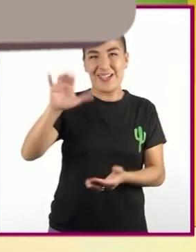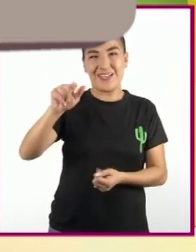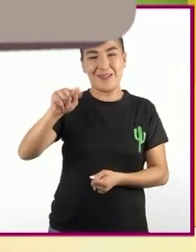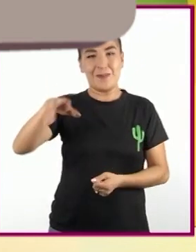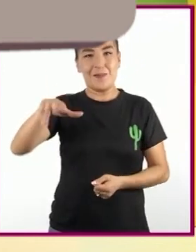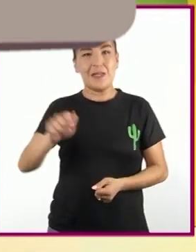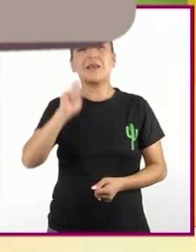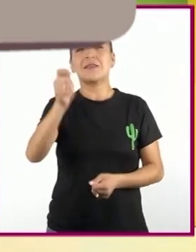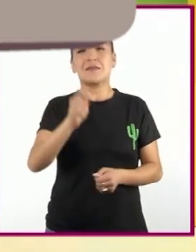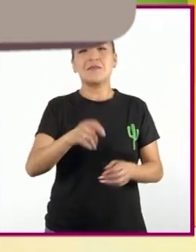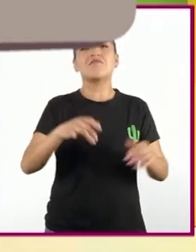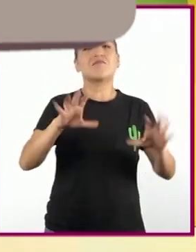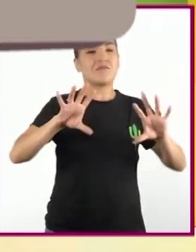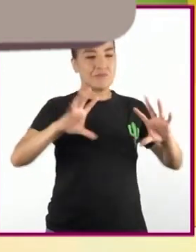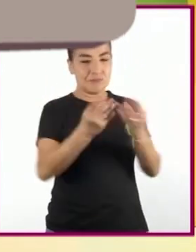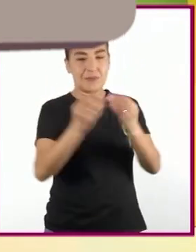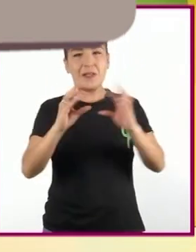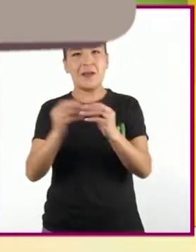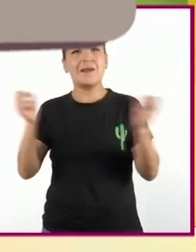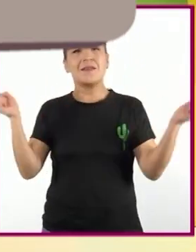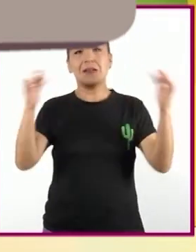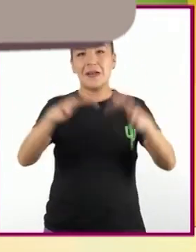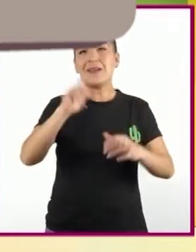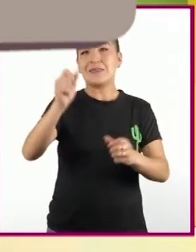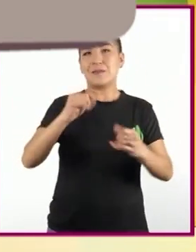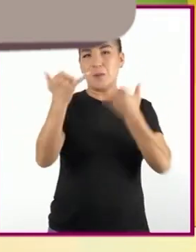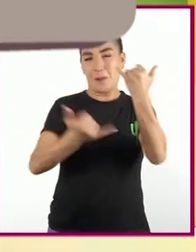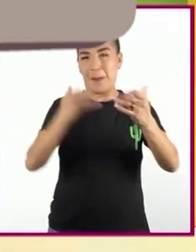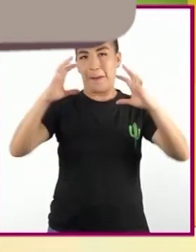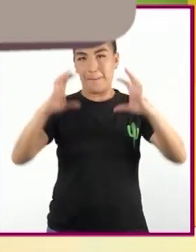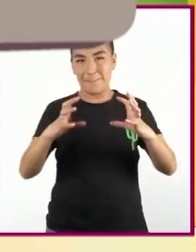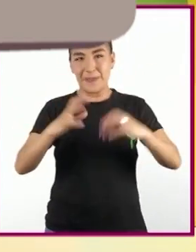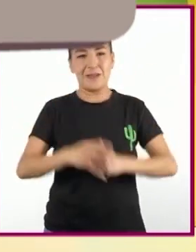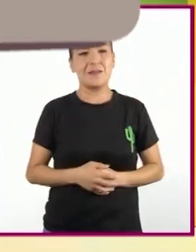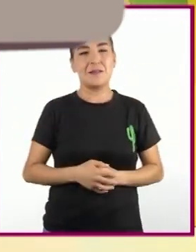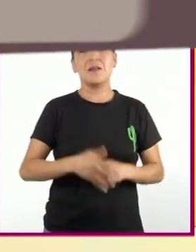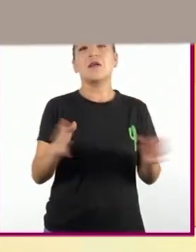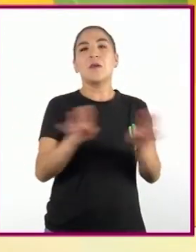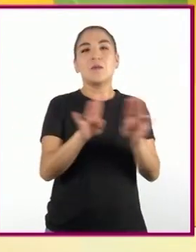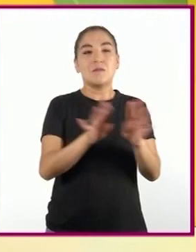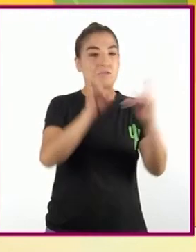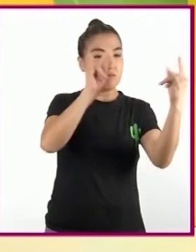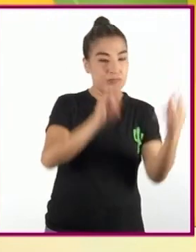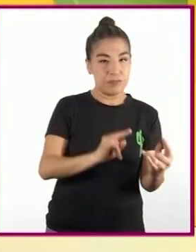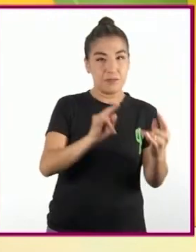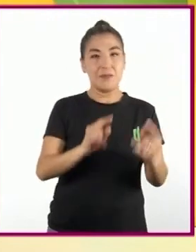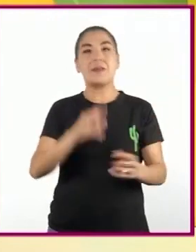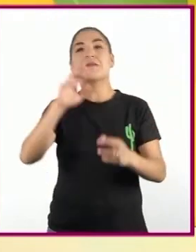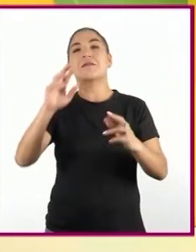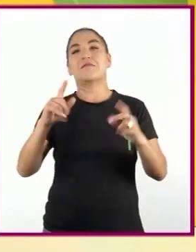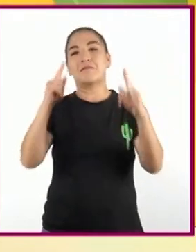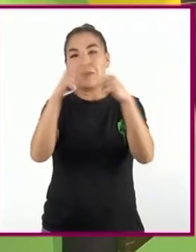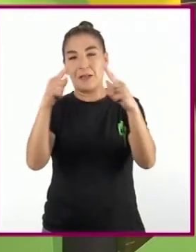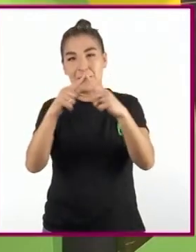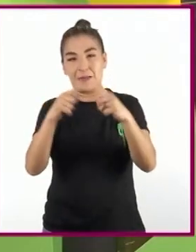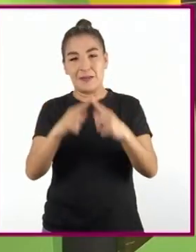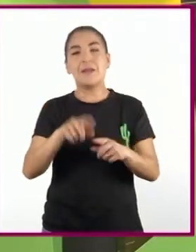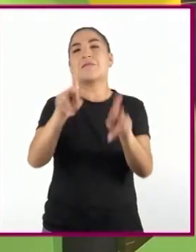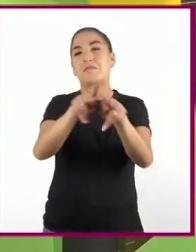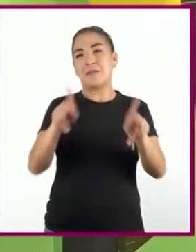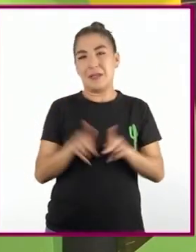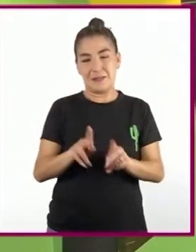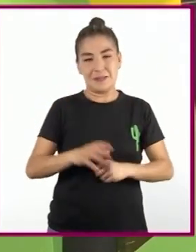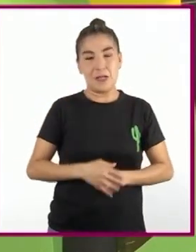los conjuntos de juego de pelota, tipo Cantona, constituidos por cancha, templo y plaza.